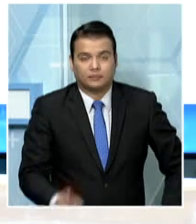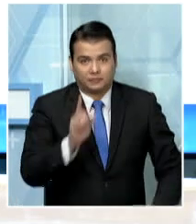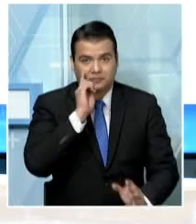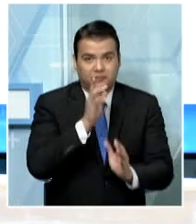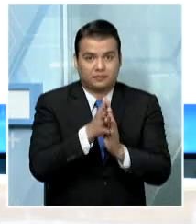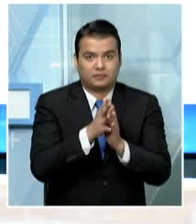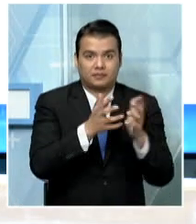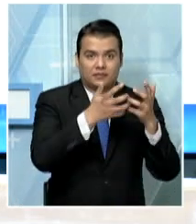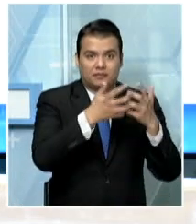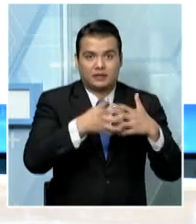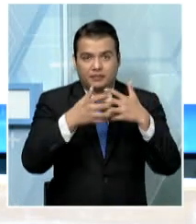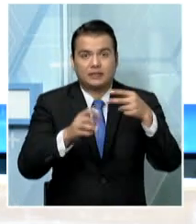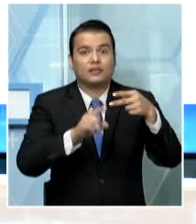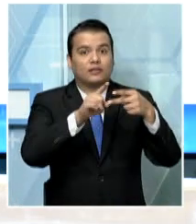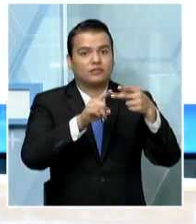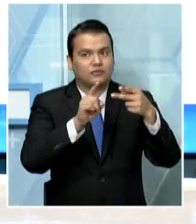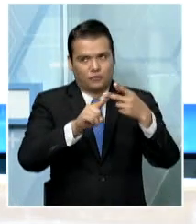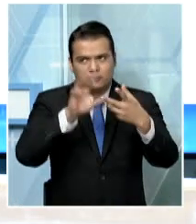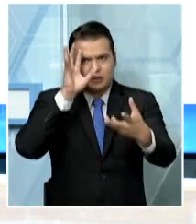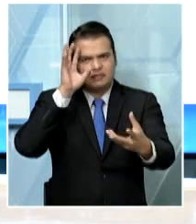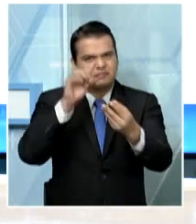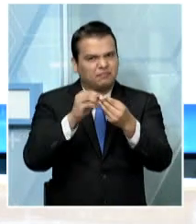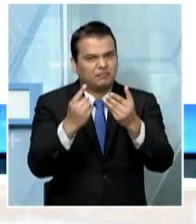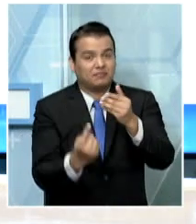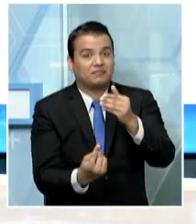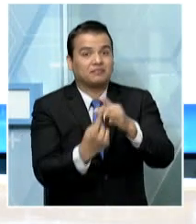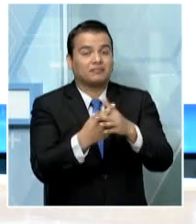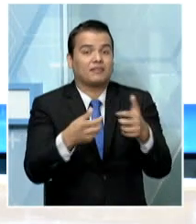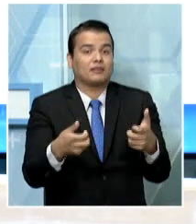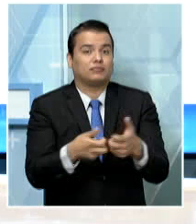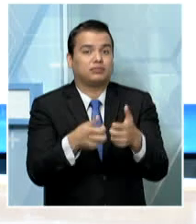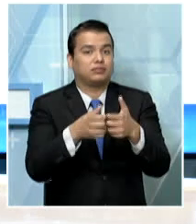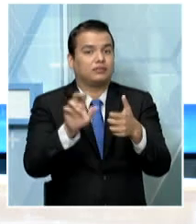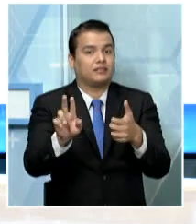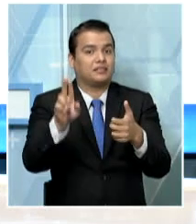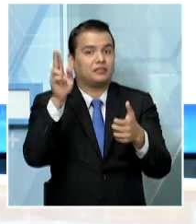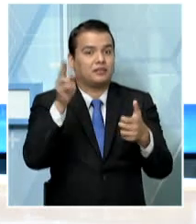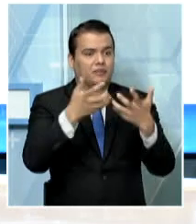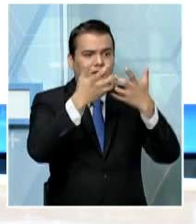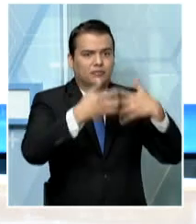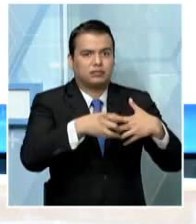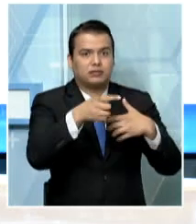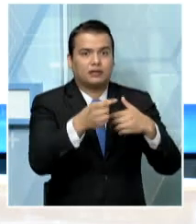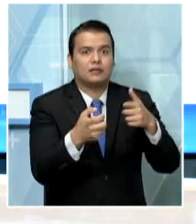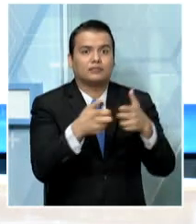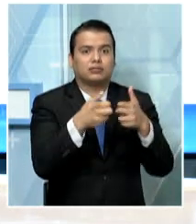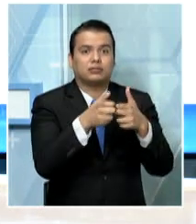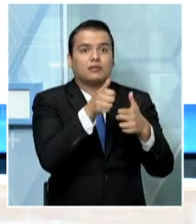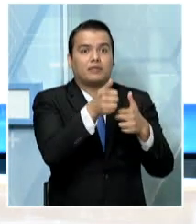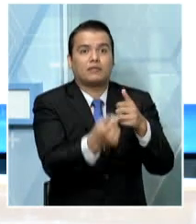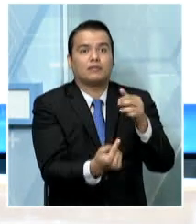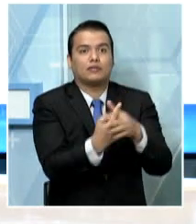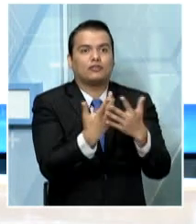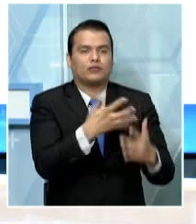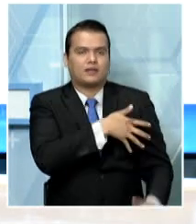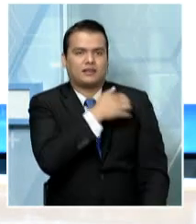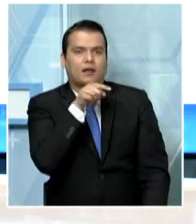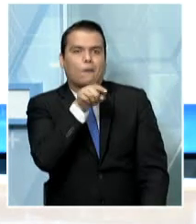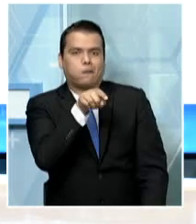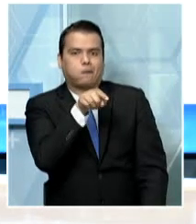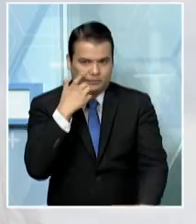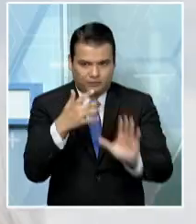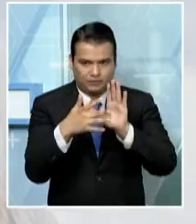Y dos grandes empresas de la región se unieron para apostarle a las energías renovables con una planta de autogeneración de energía solar en Santander de